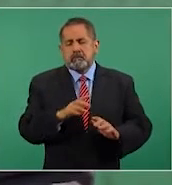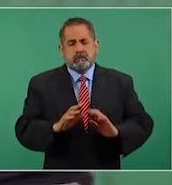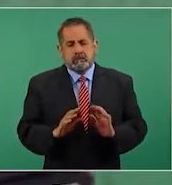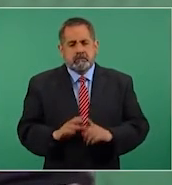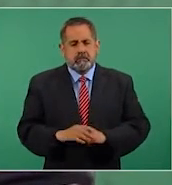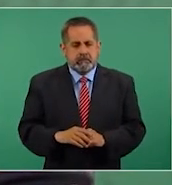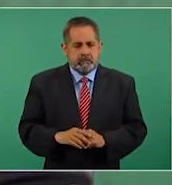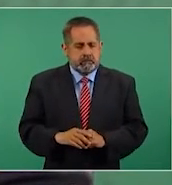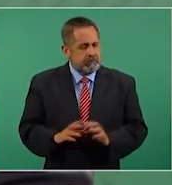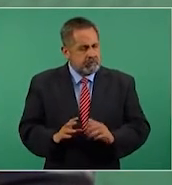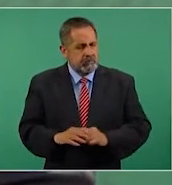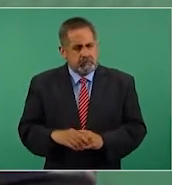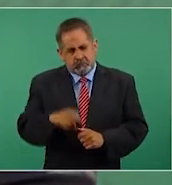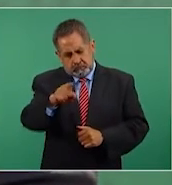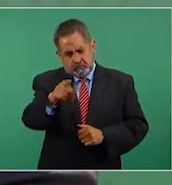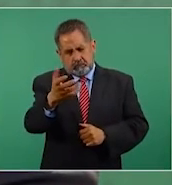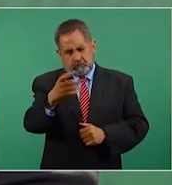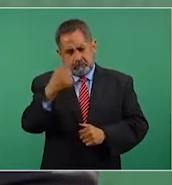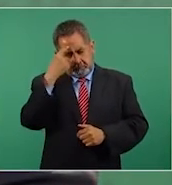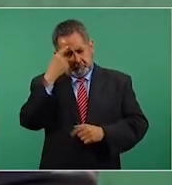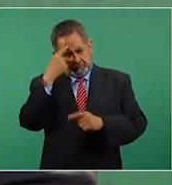Hagan un ejercicio